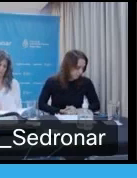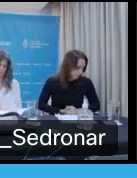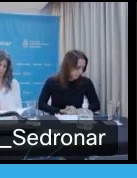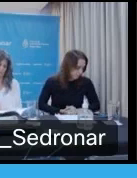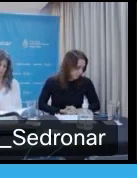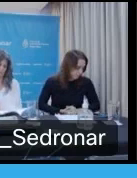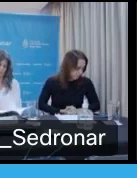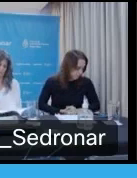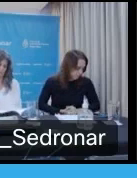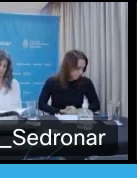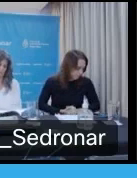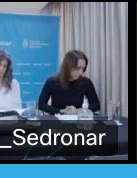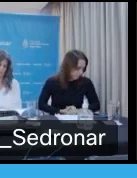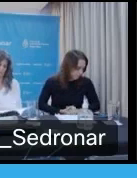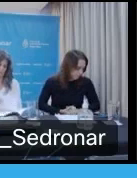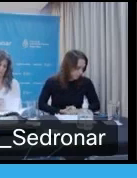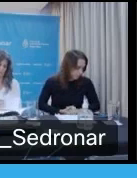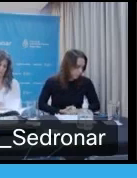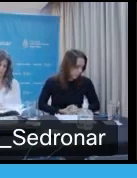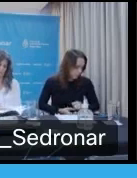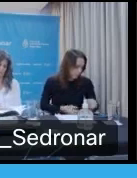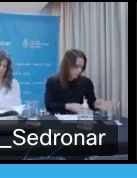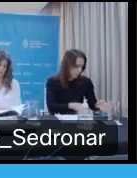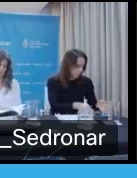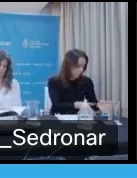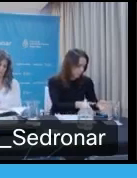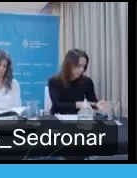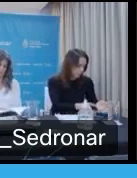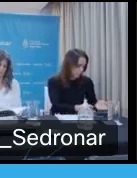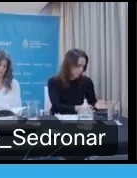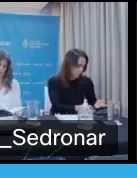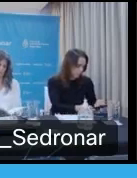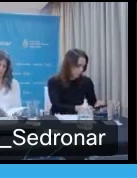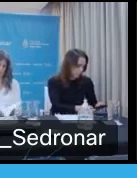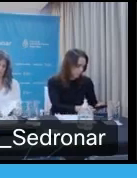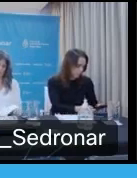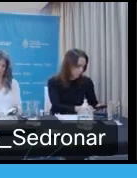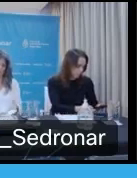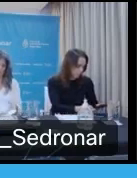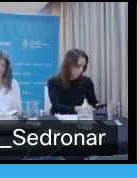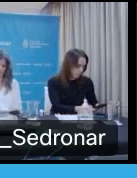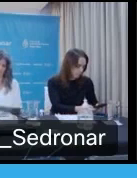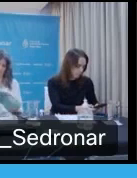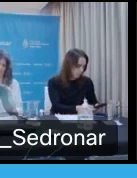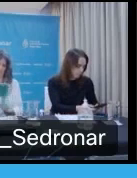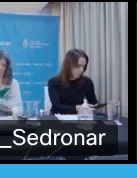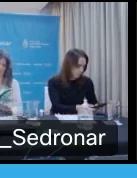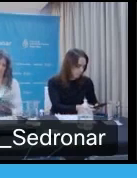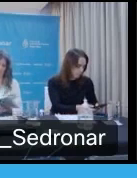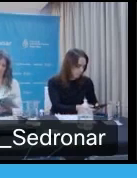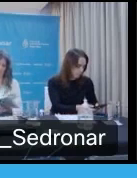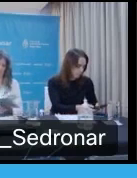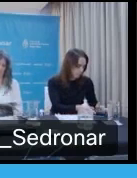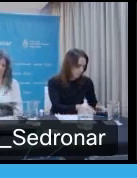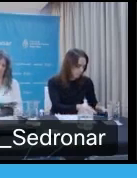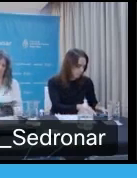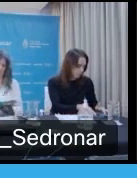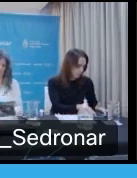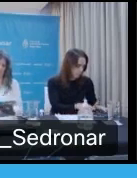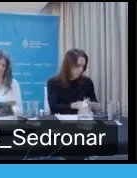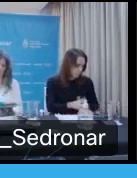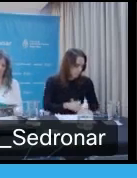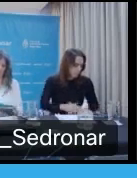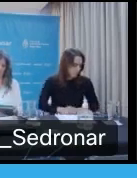interdisciplinarios. Esto es importante porque rescata otros saberes que estaban de algún modo ocultos, ¿no? Durante mucho tiempo,